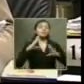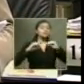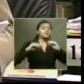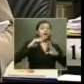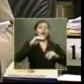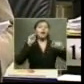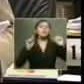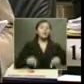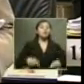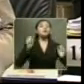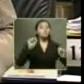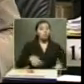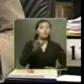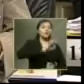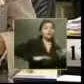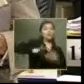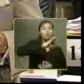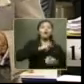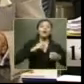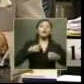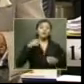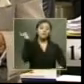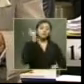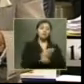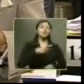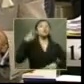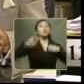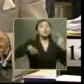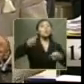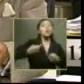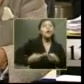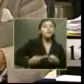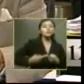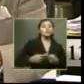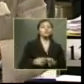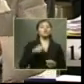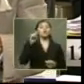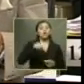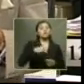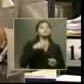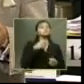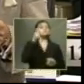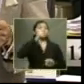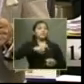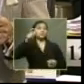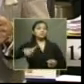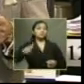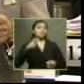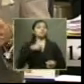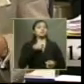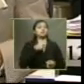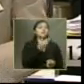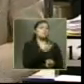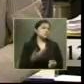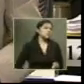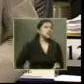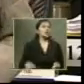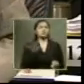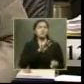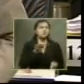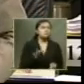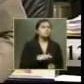de que se puede revocar el mandato cuando los dignatarios de elección popular incurran en actos de